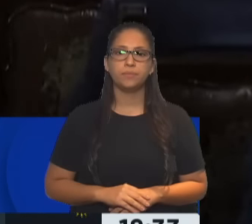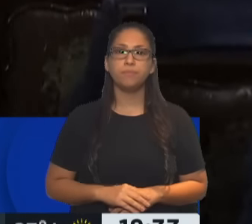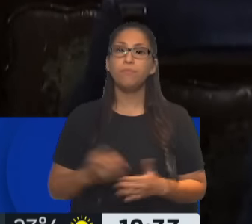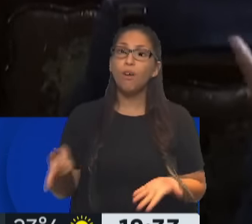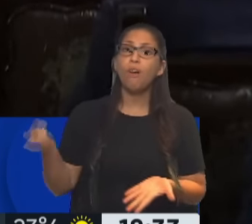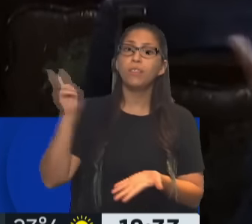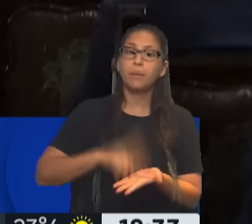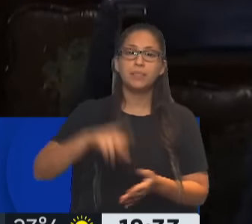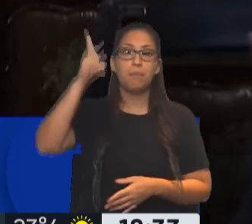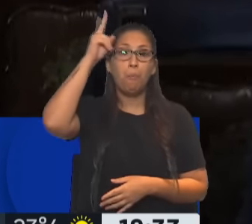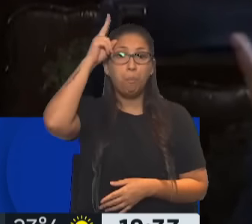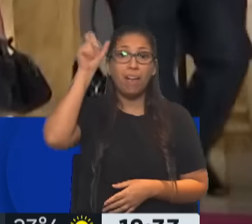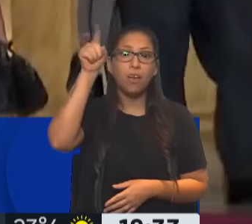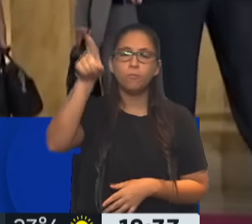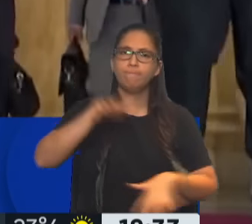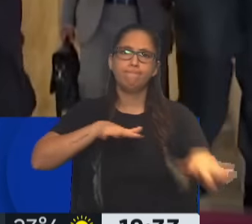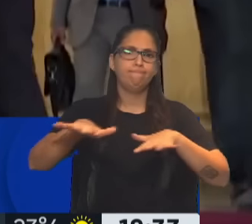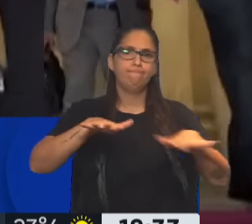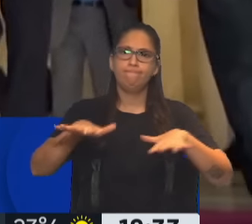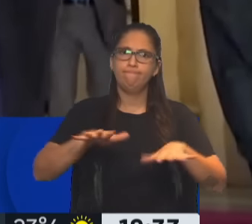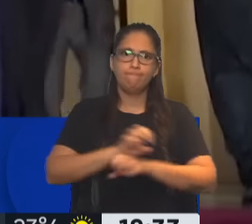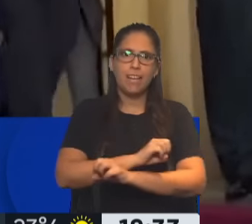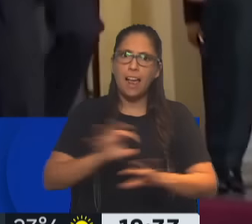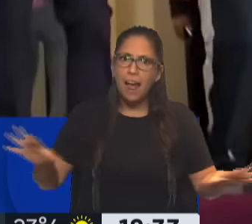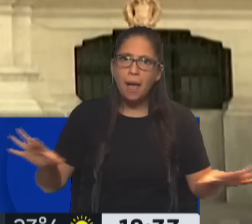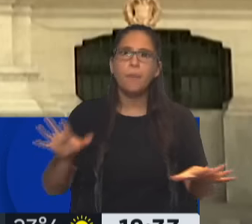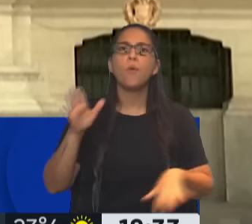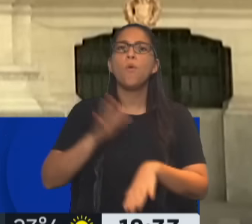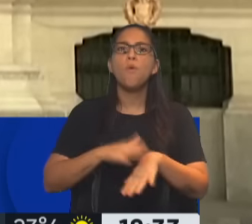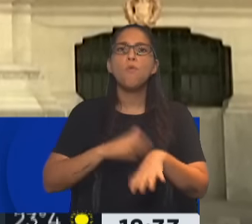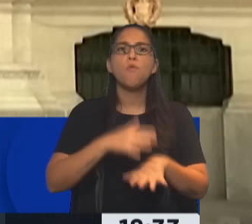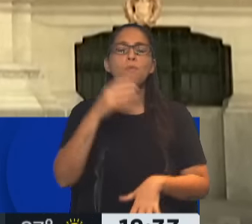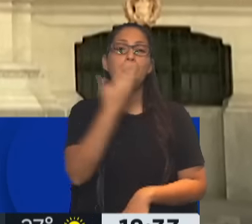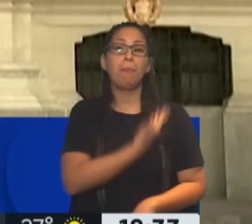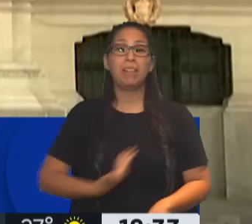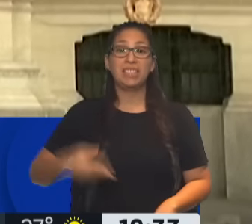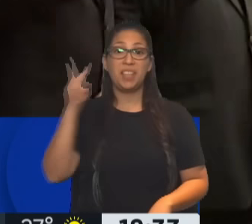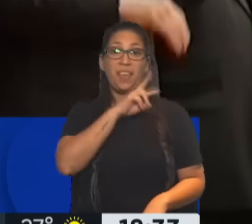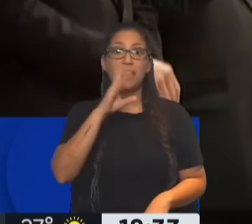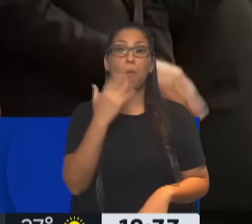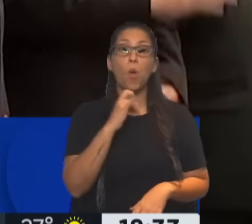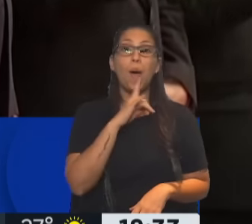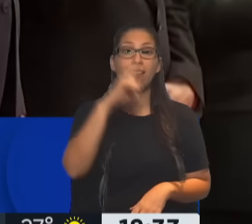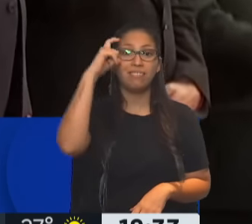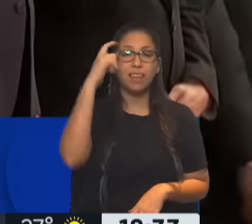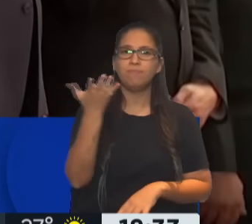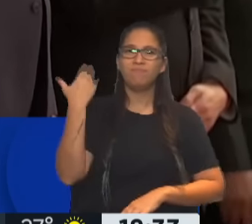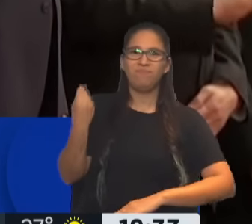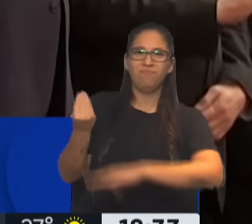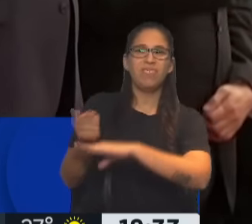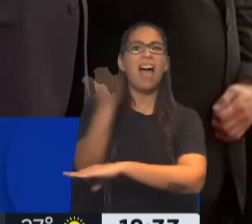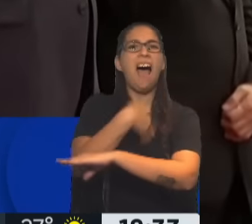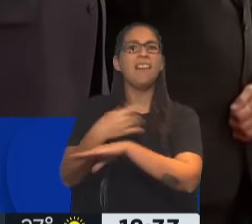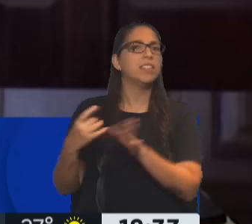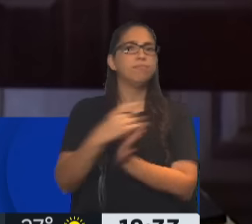Nuevamente, Perú atraviesa una crisis institucional a raíz de los problemas judiciales que atraviesa la presidenta Dina Boluarte, quien asumió en reemplazo del